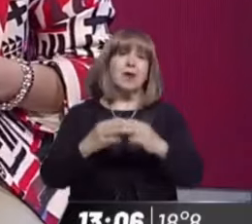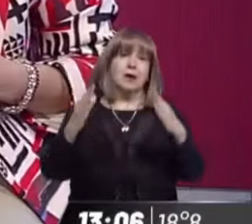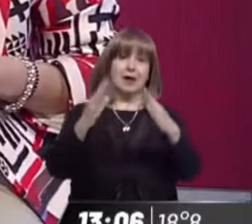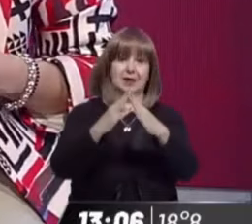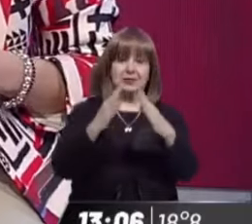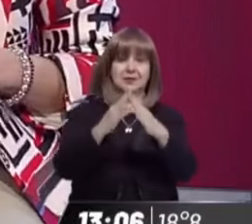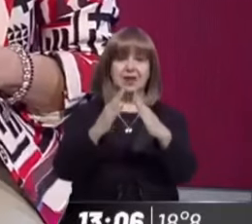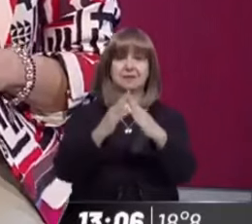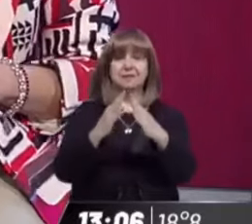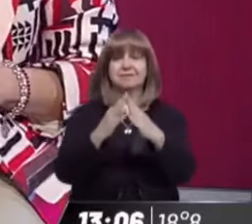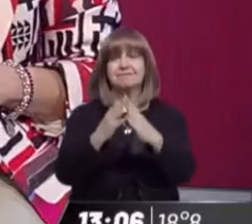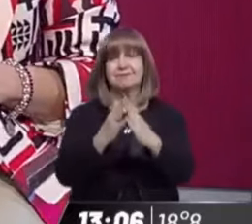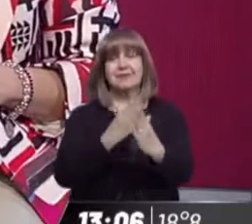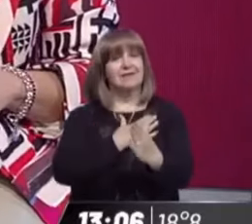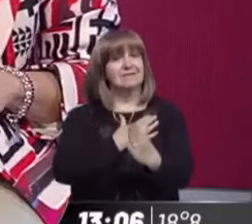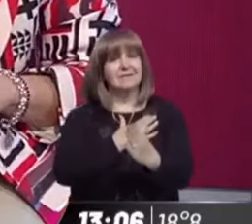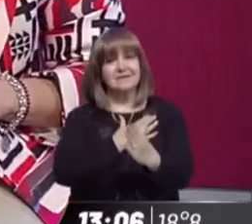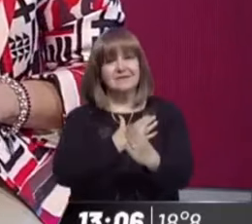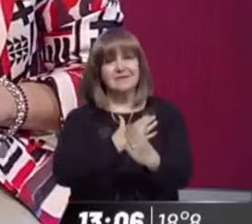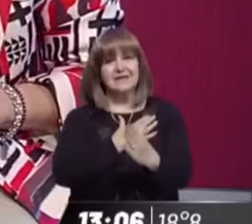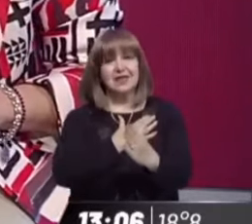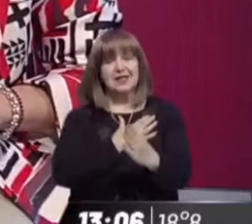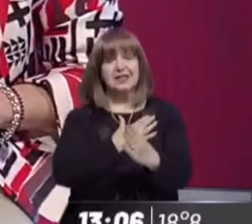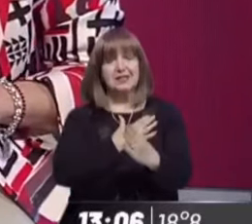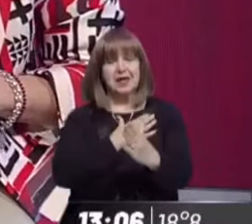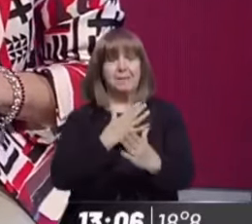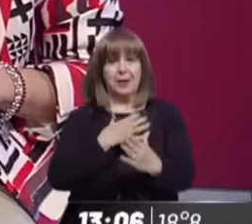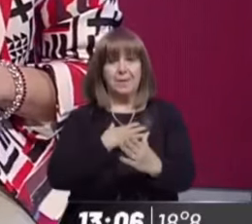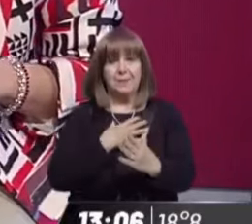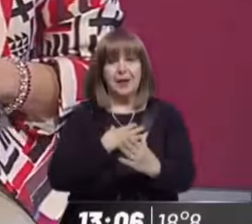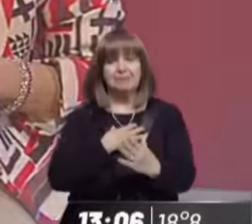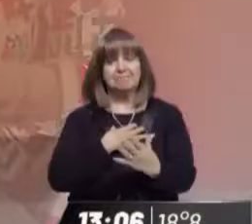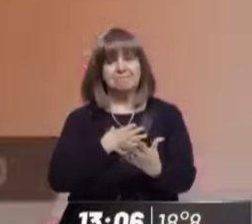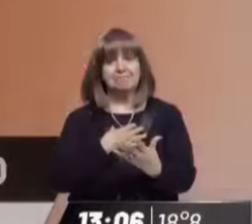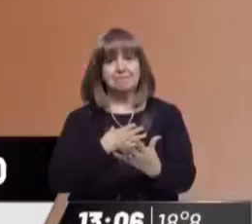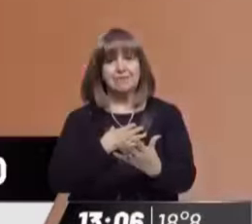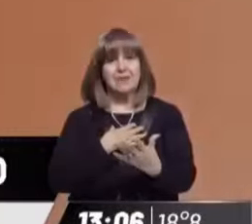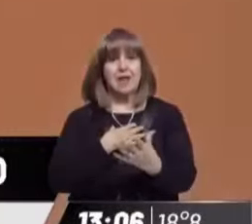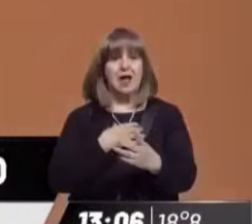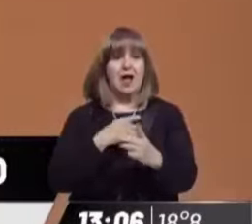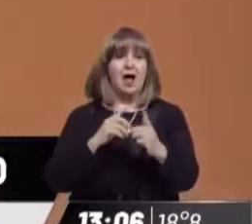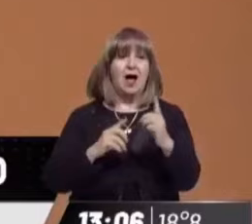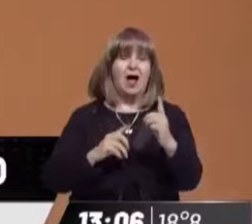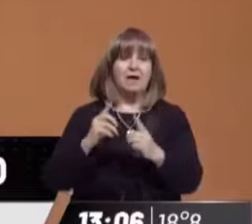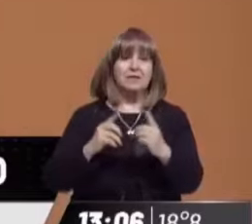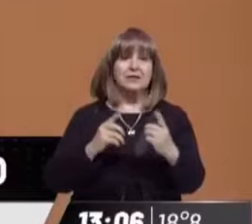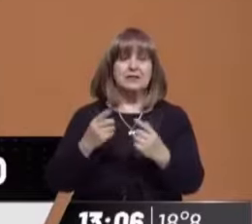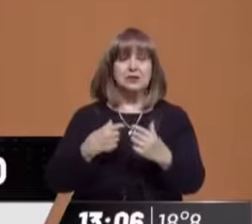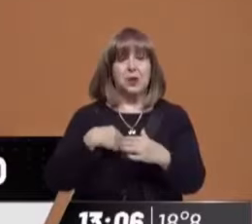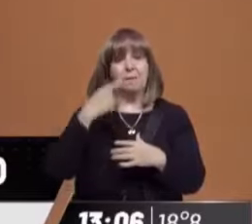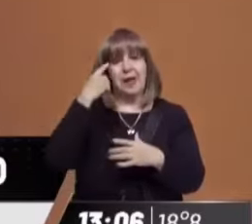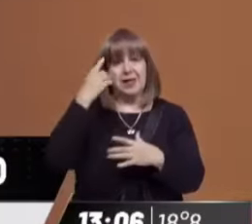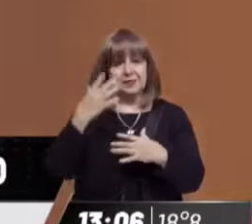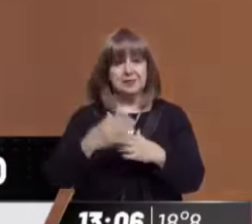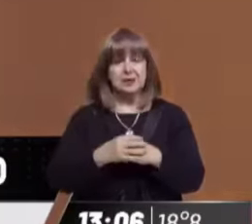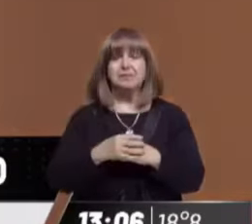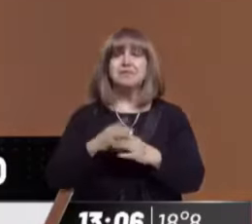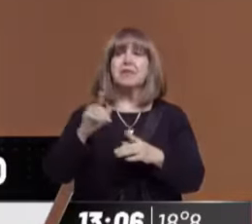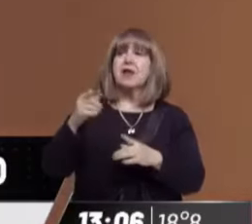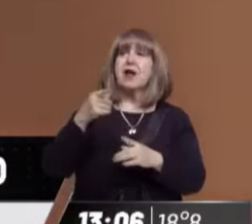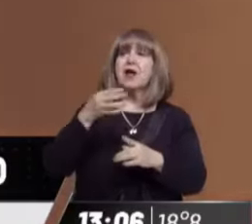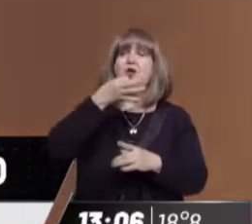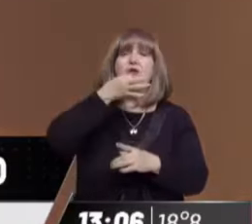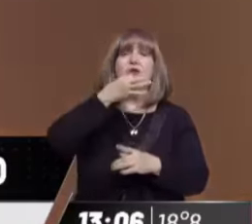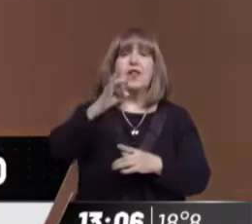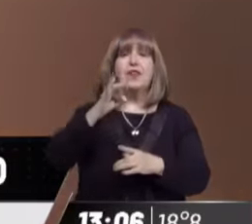El sueño de la casa propia, pero muchas veces esto no viene como uno lo esperaba, como uno lo vio o como uno quería. Bueno, les vendieron una